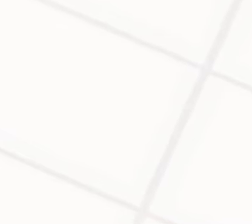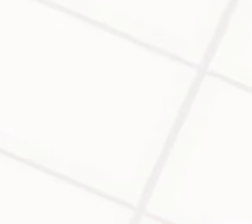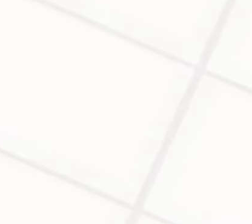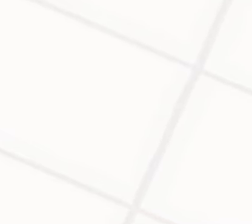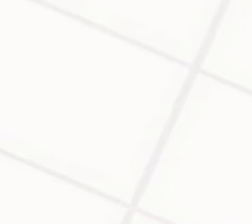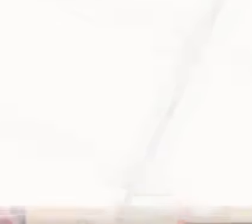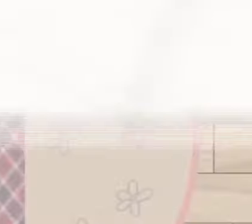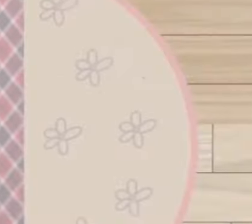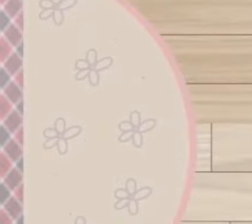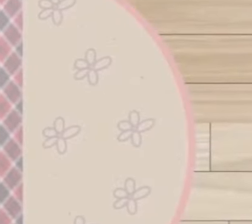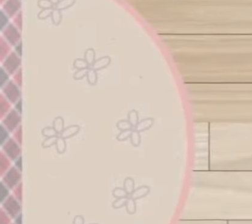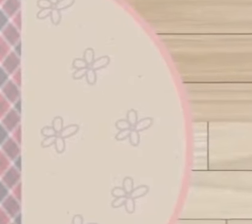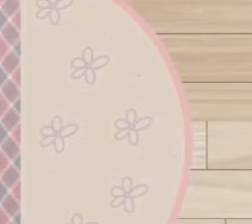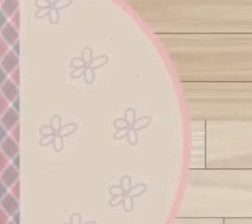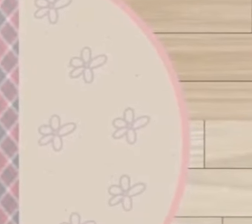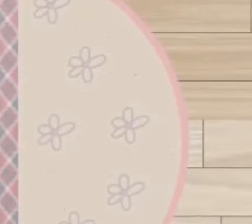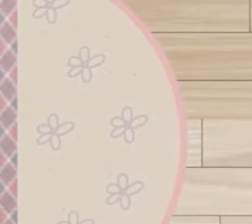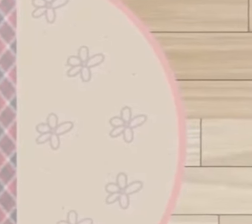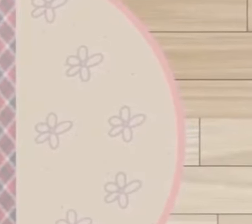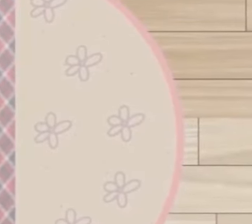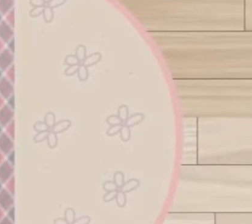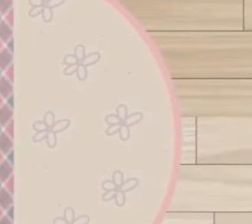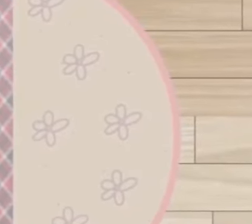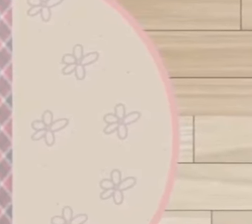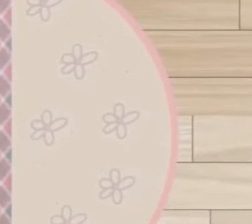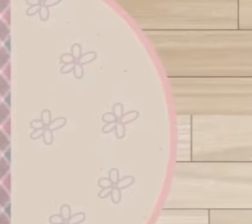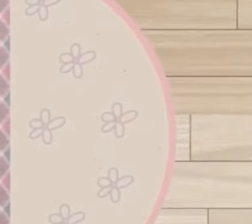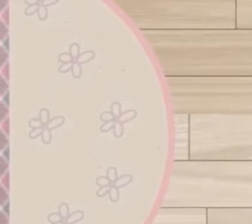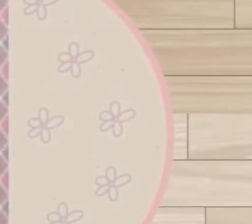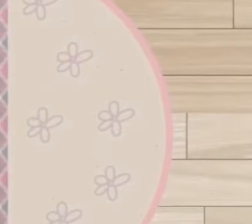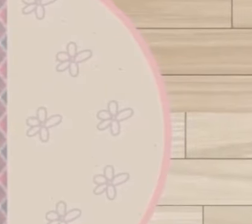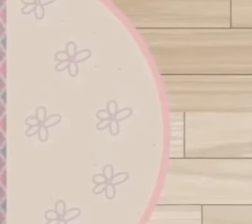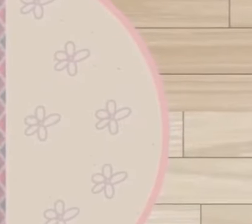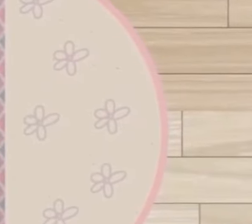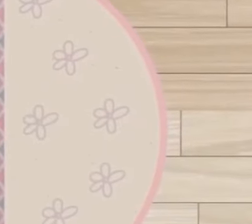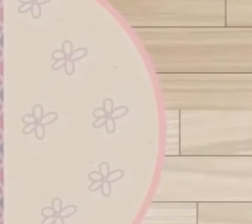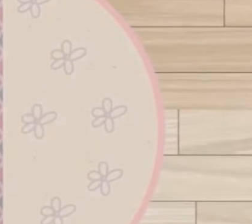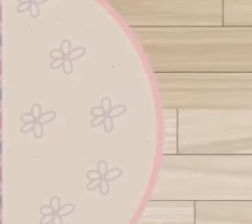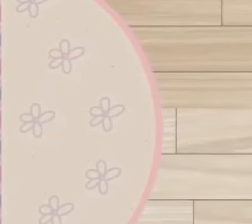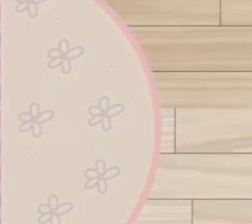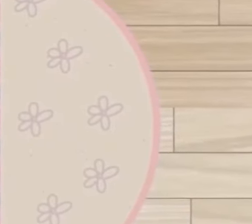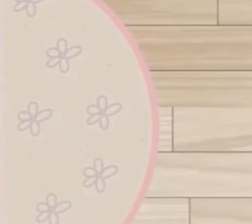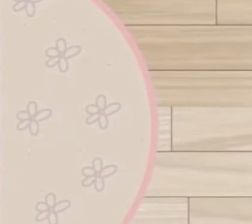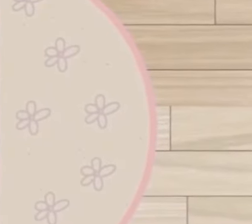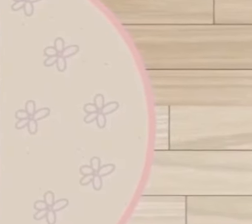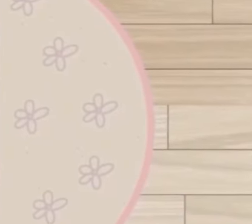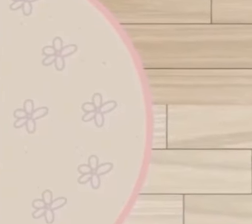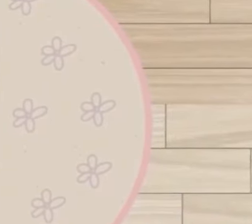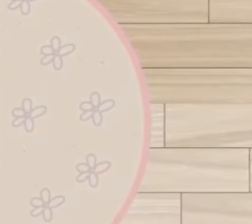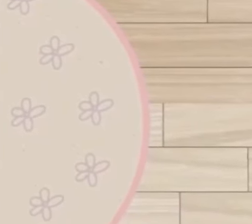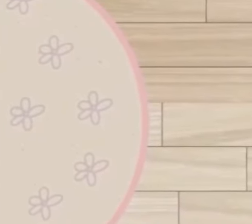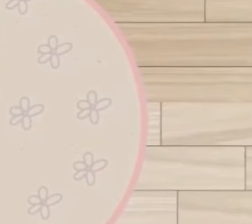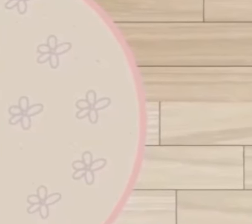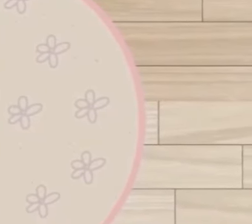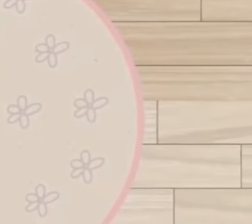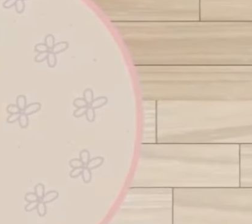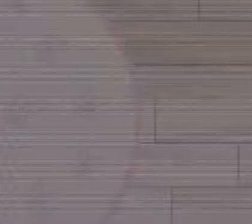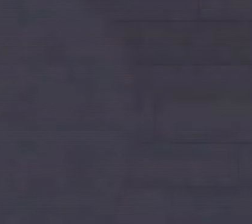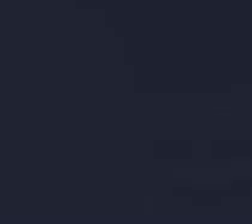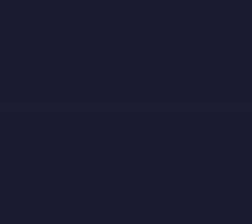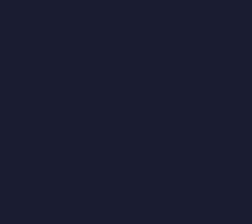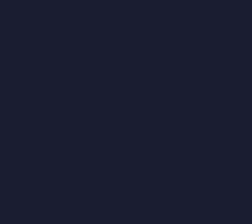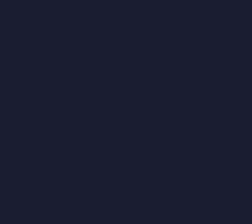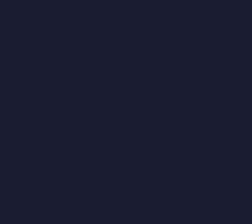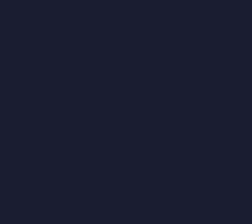mayoría, Marta escucha música, mira películas, hace transacciones bancarias y comparte fotos. Aunque parezca privado,